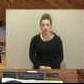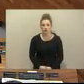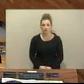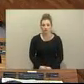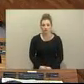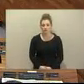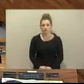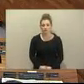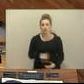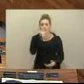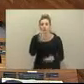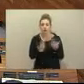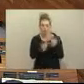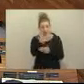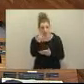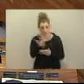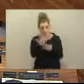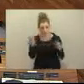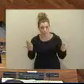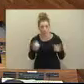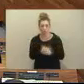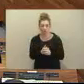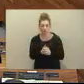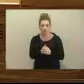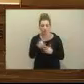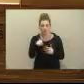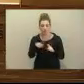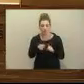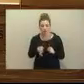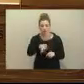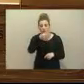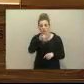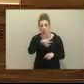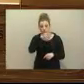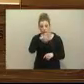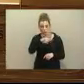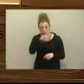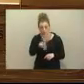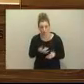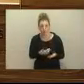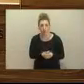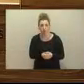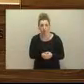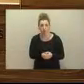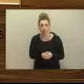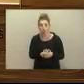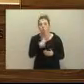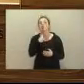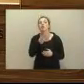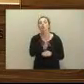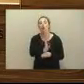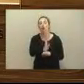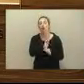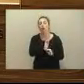Buenos días. Bueno, ya que el ánimo de la interpelación, según su propio portavoz, era